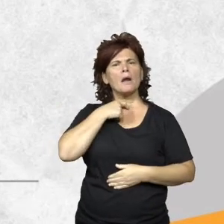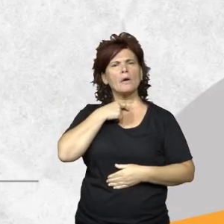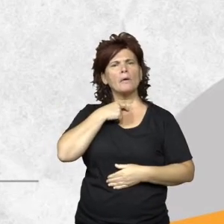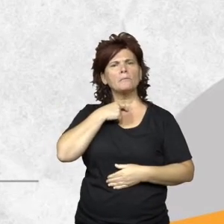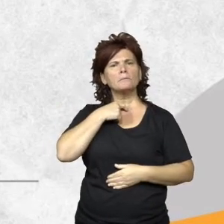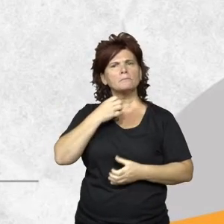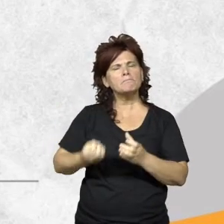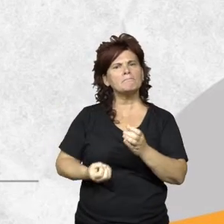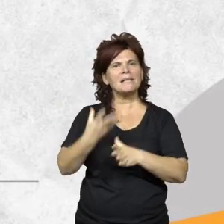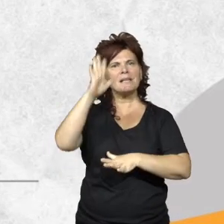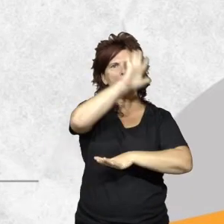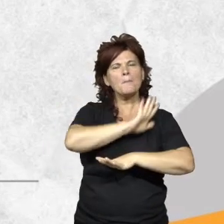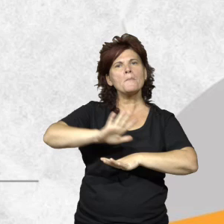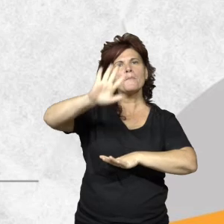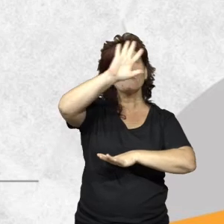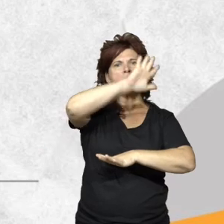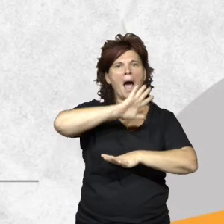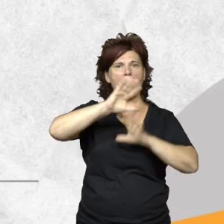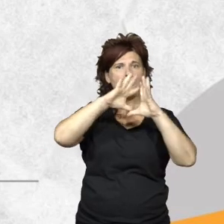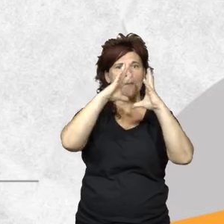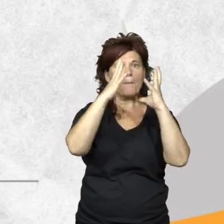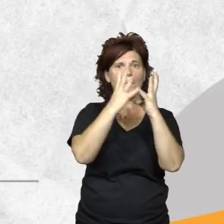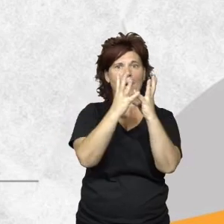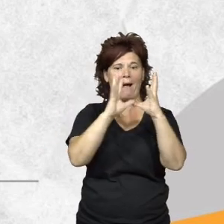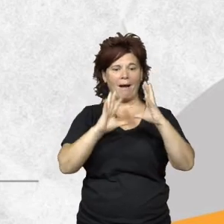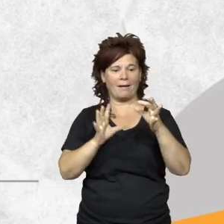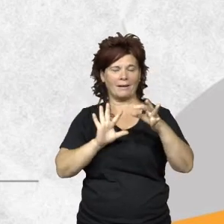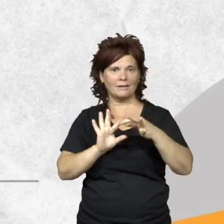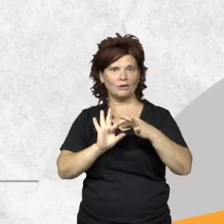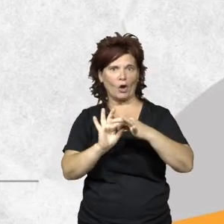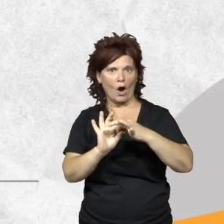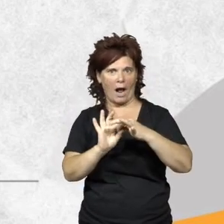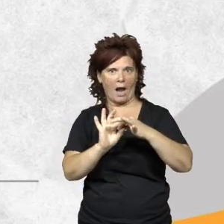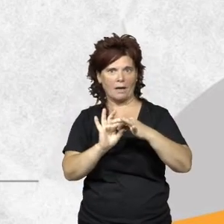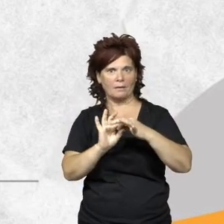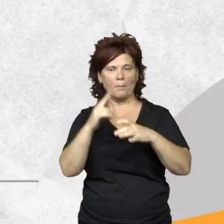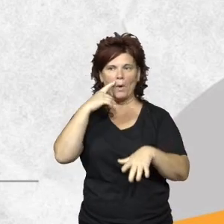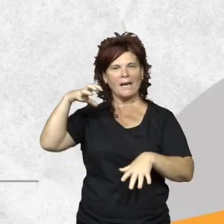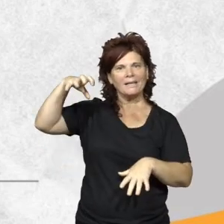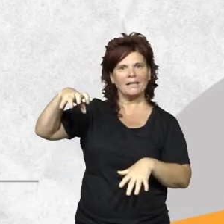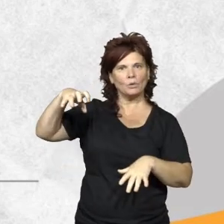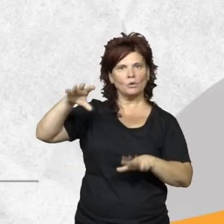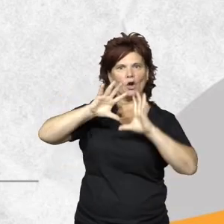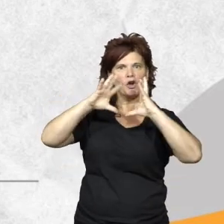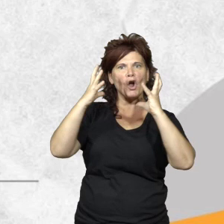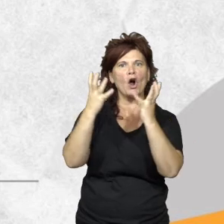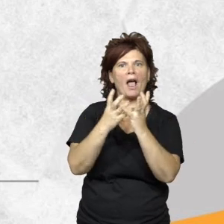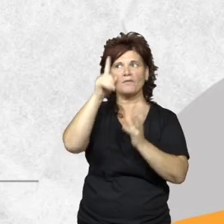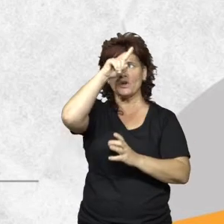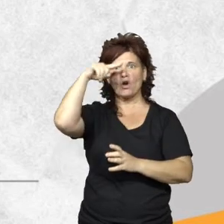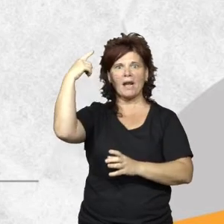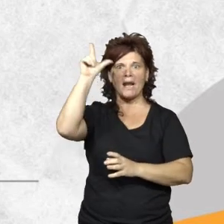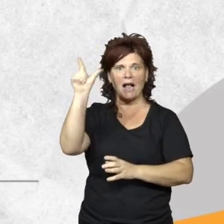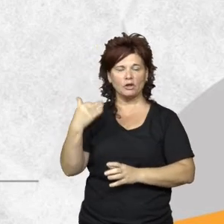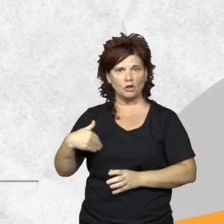mapa bicontinental de la República Argentina, elaborada por el Instituto Geográfico de la Nación, donde